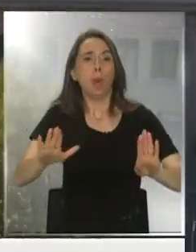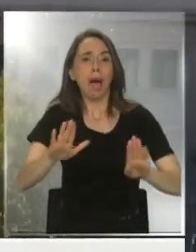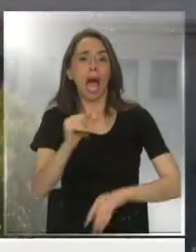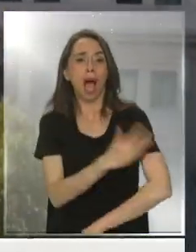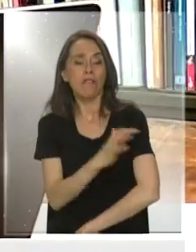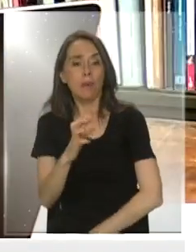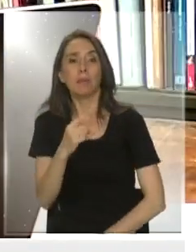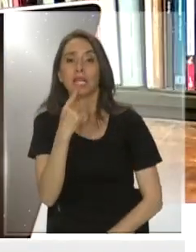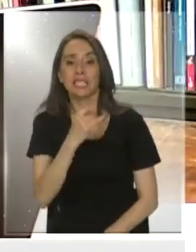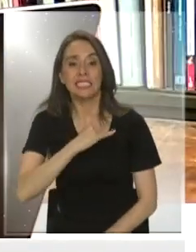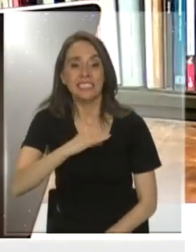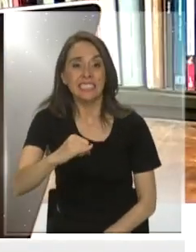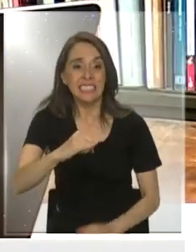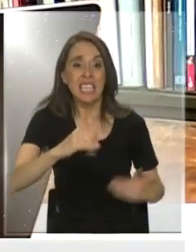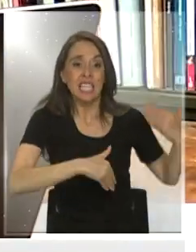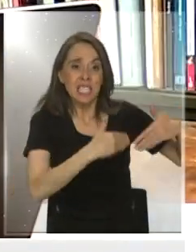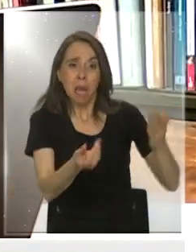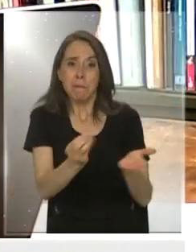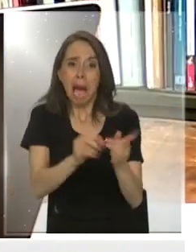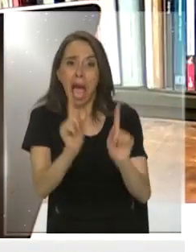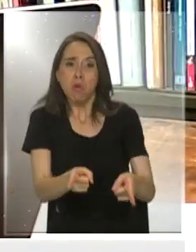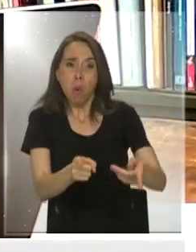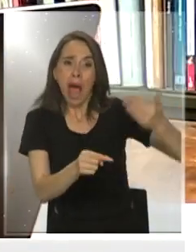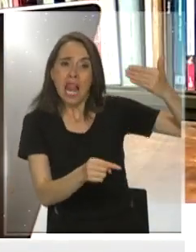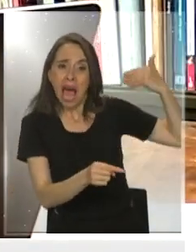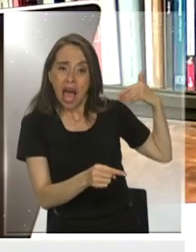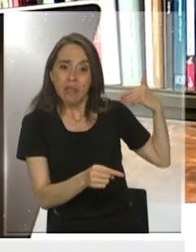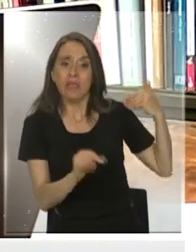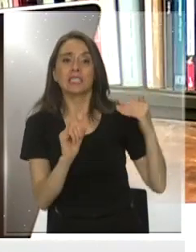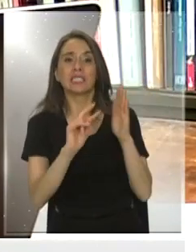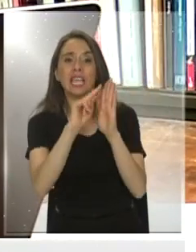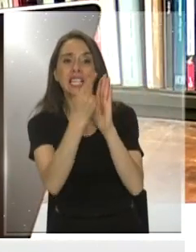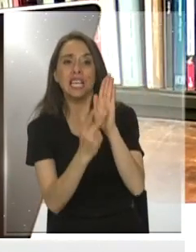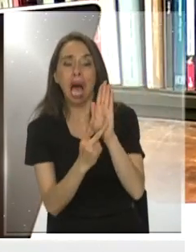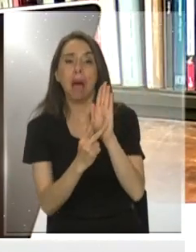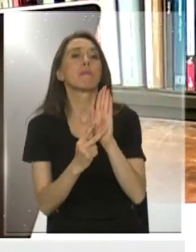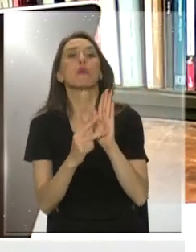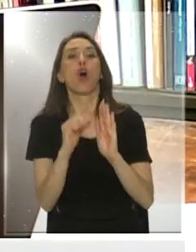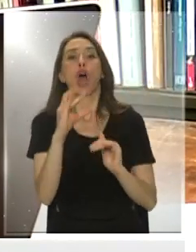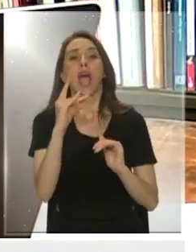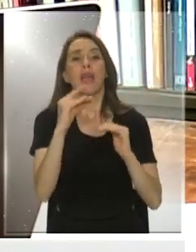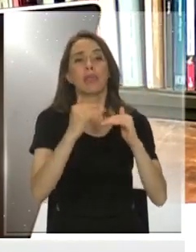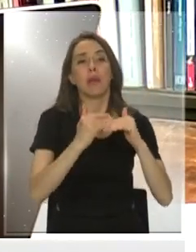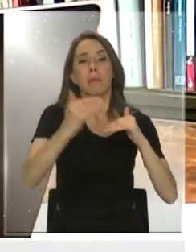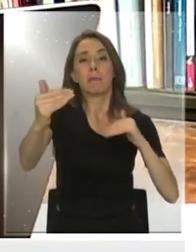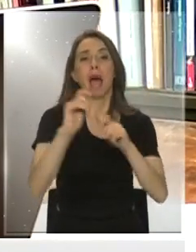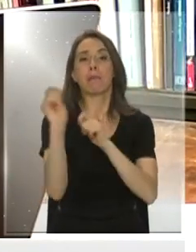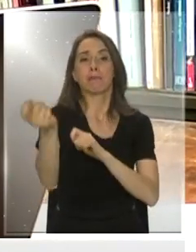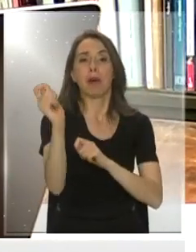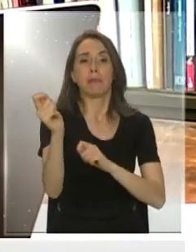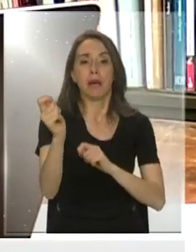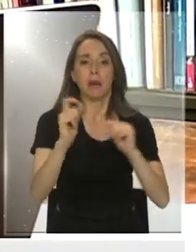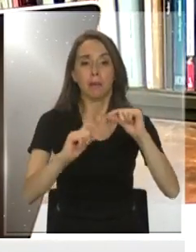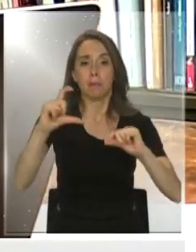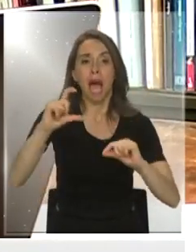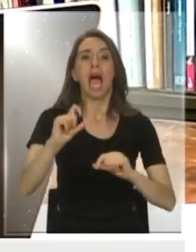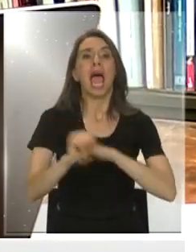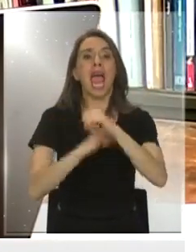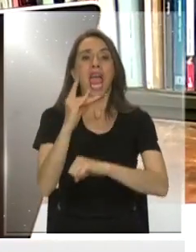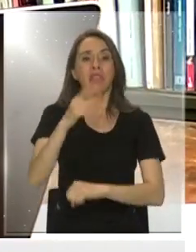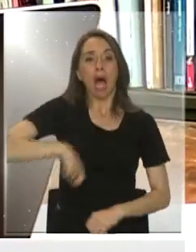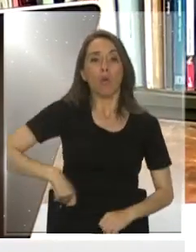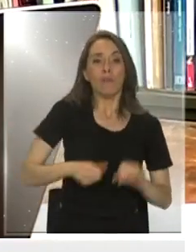seguimos haciendo más de lo mismo, incluso con cambios paramétricos como aumentar la tasa de cotización, incluso aumentando la edad de